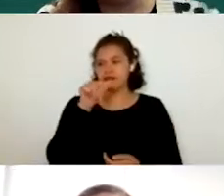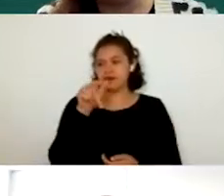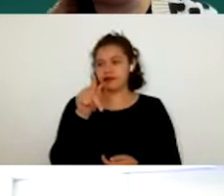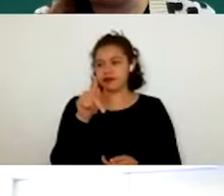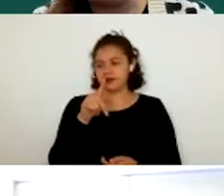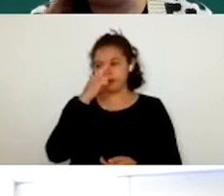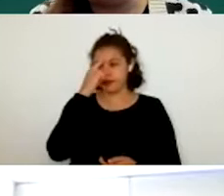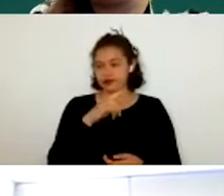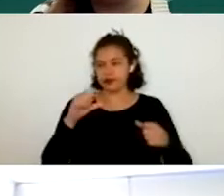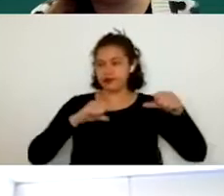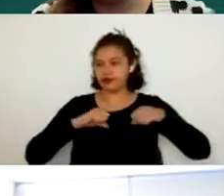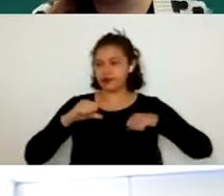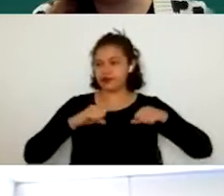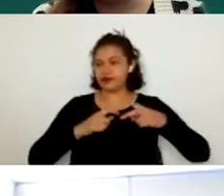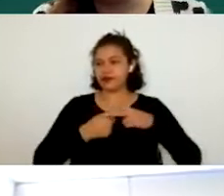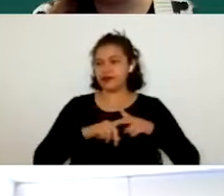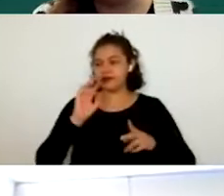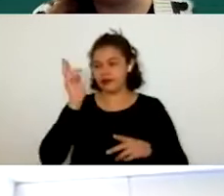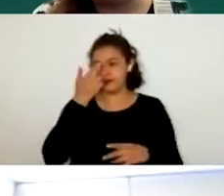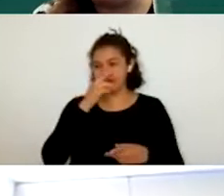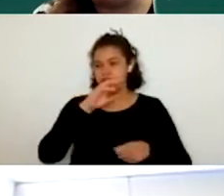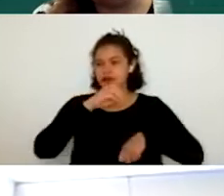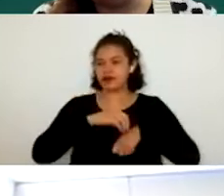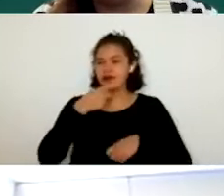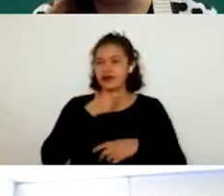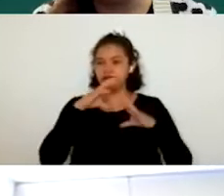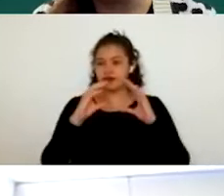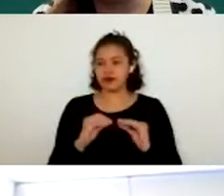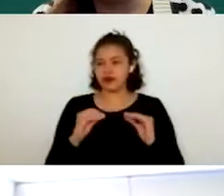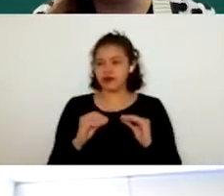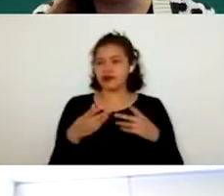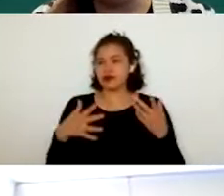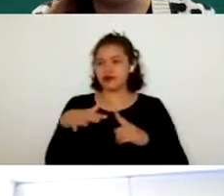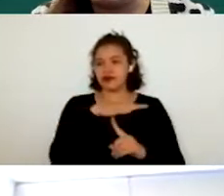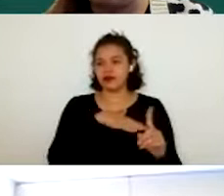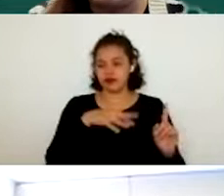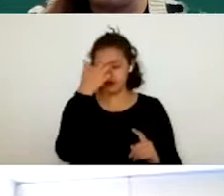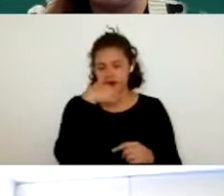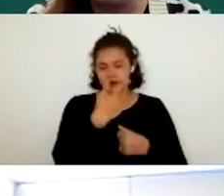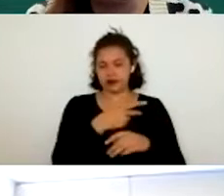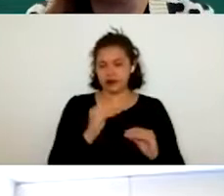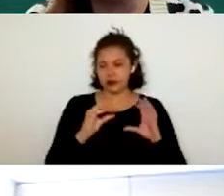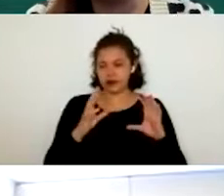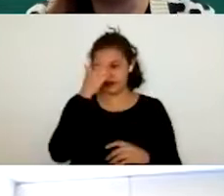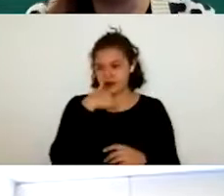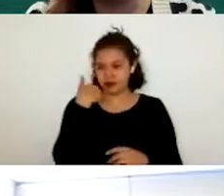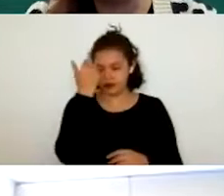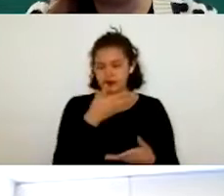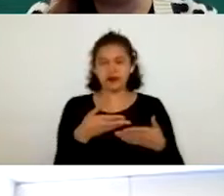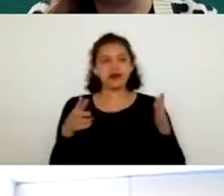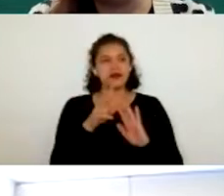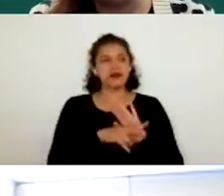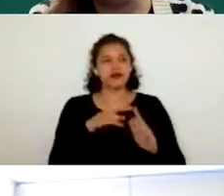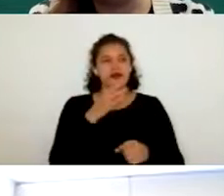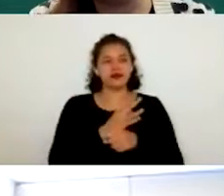llevar a cabo nuestra actividad, les recordamos mantener sus micrófonos apagados y considerar su ambiente al encender sus cámaras. La sesión está siendo